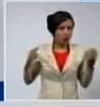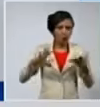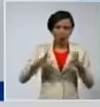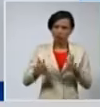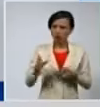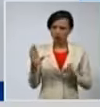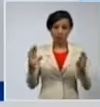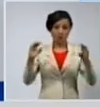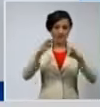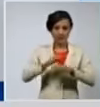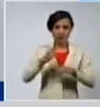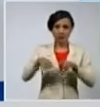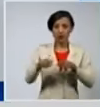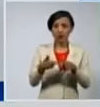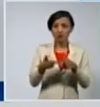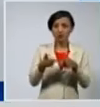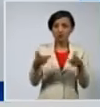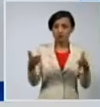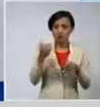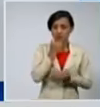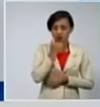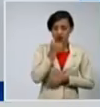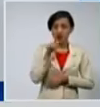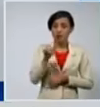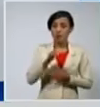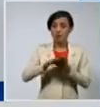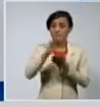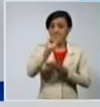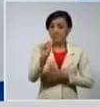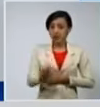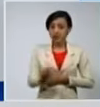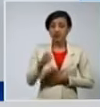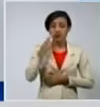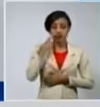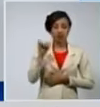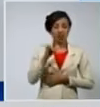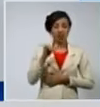y Mayabeque un día más con una complejidad.